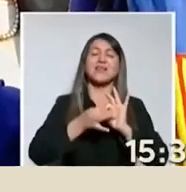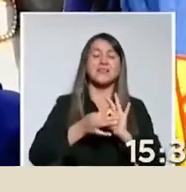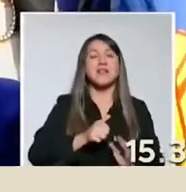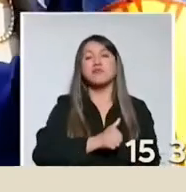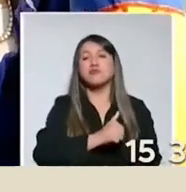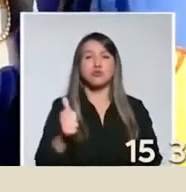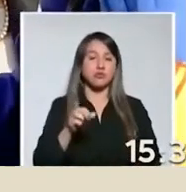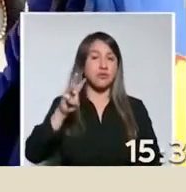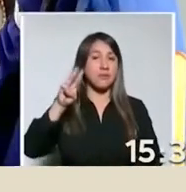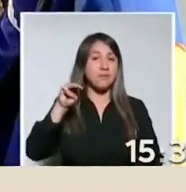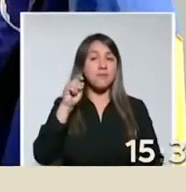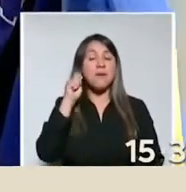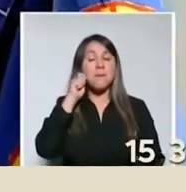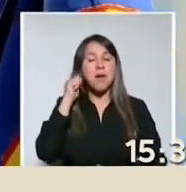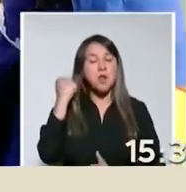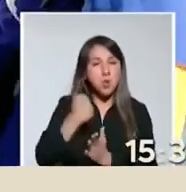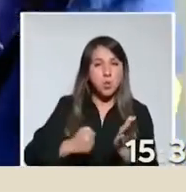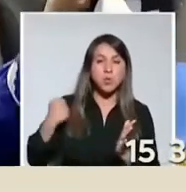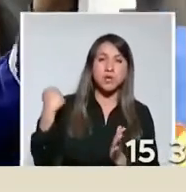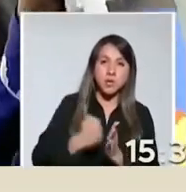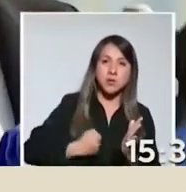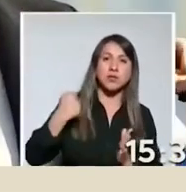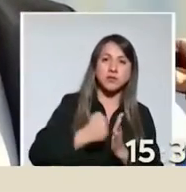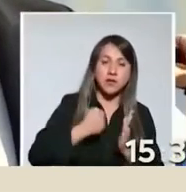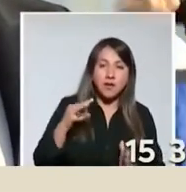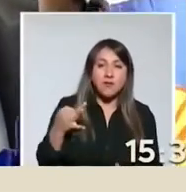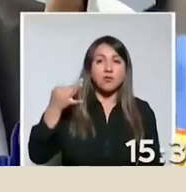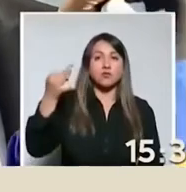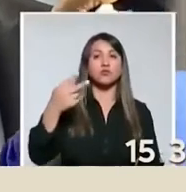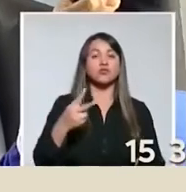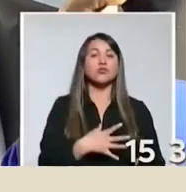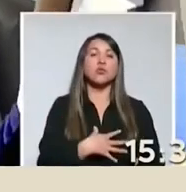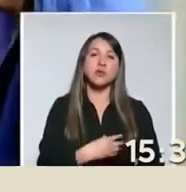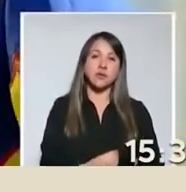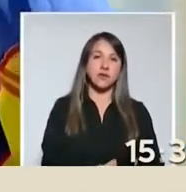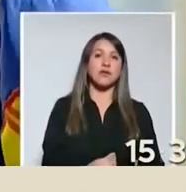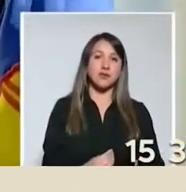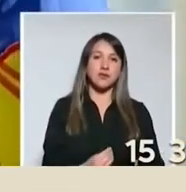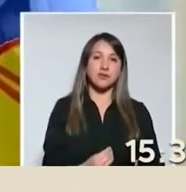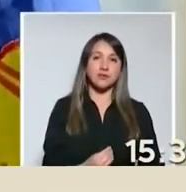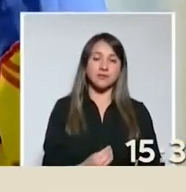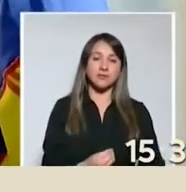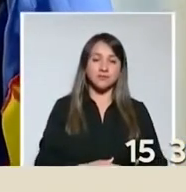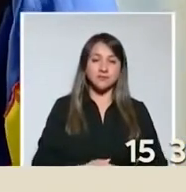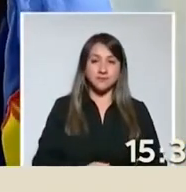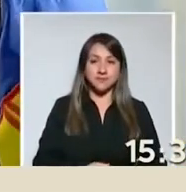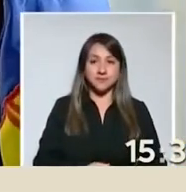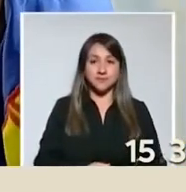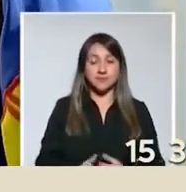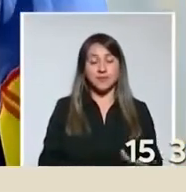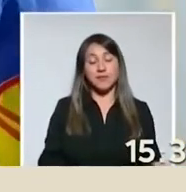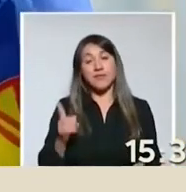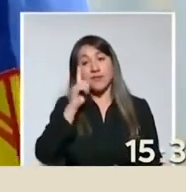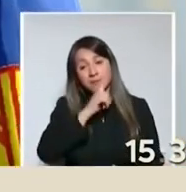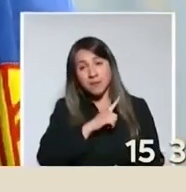más allá de las leyes de punto final de evidencia debida dio cuenta de toda esa etapa oscura y criminal de nuestra historia con el